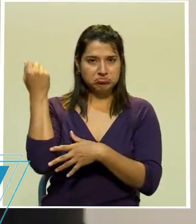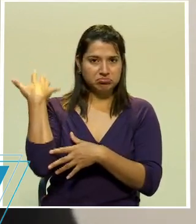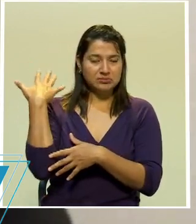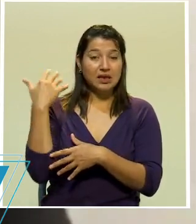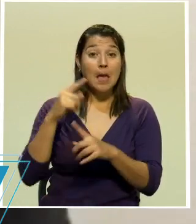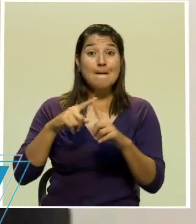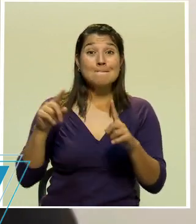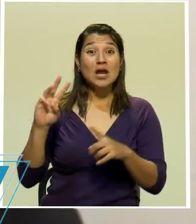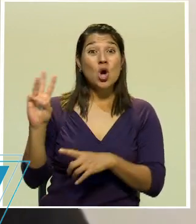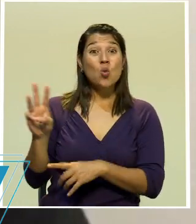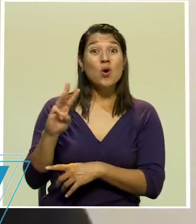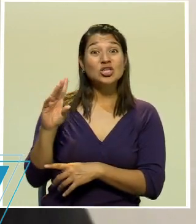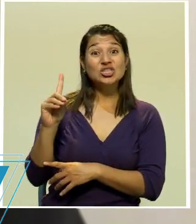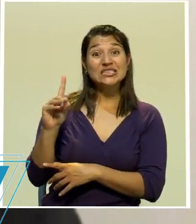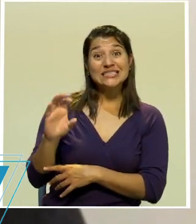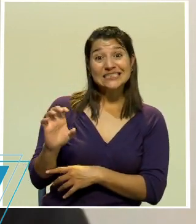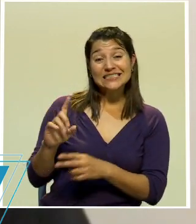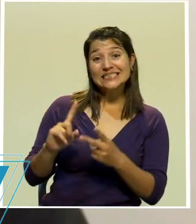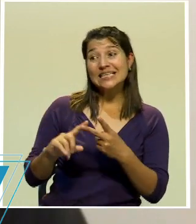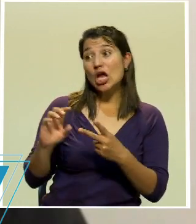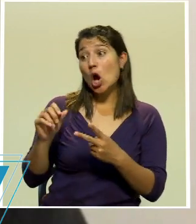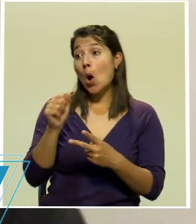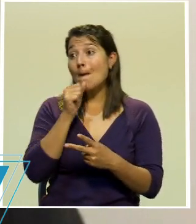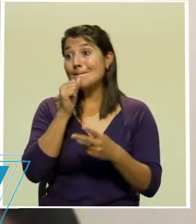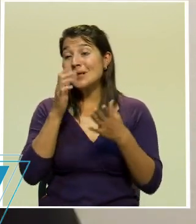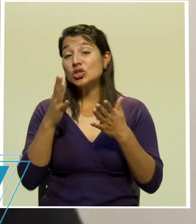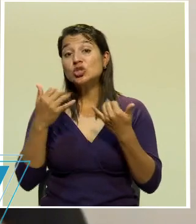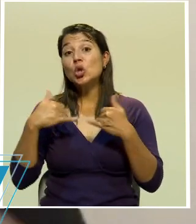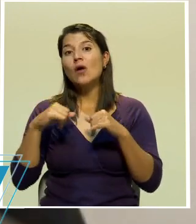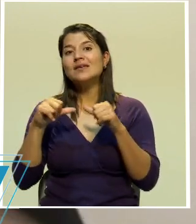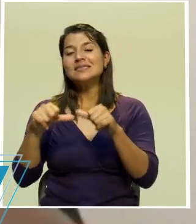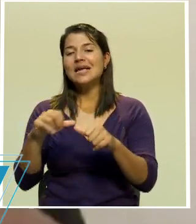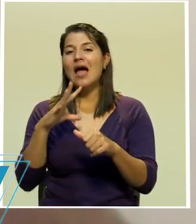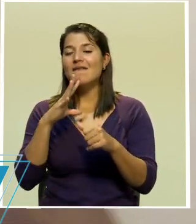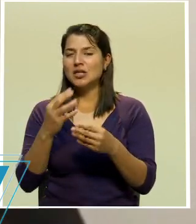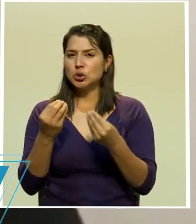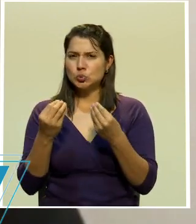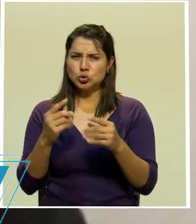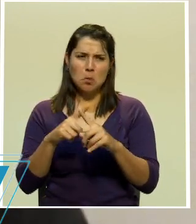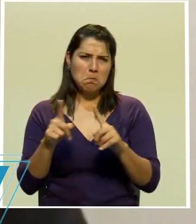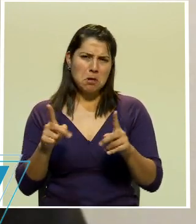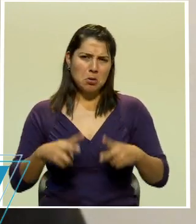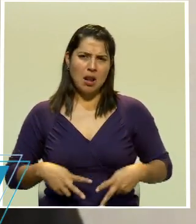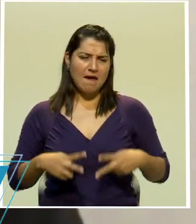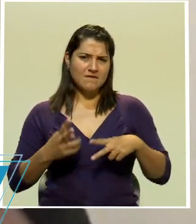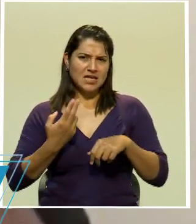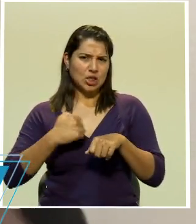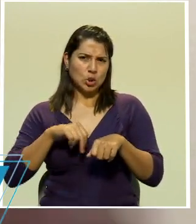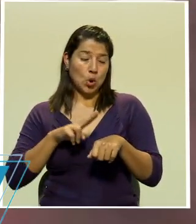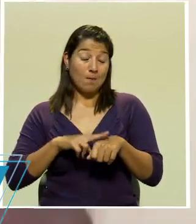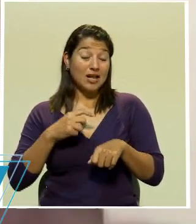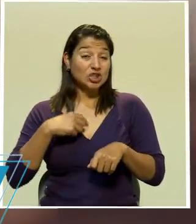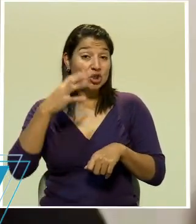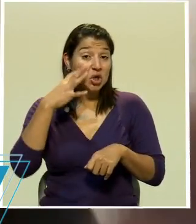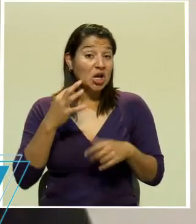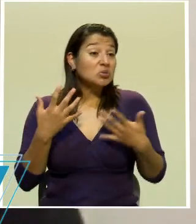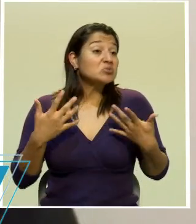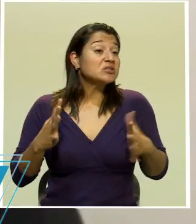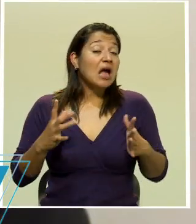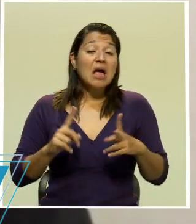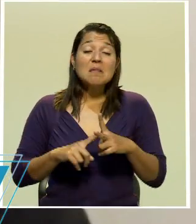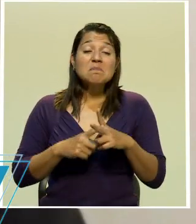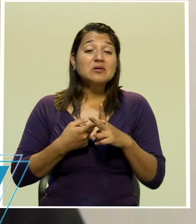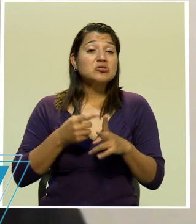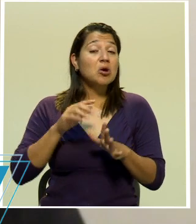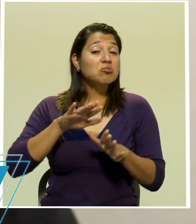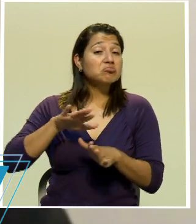D.C. y en los medios todavía sigue siendo un tema con bastante presencia. Pero en la vida normal de las personas, tengo la impresión de que ya está empezando a dejarse un poco el